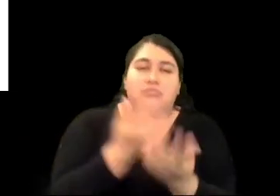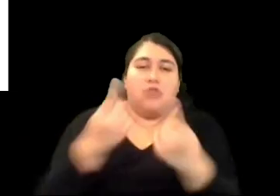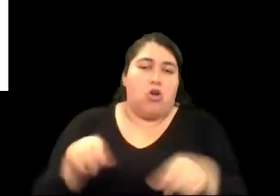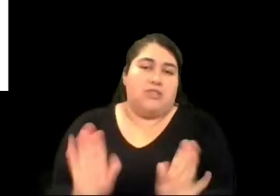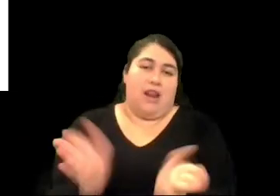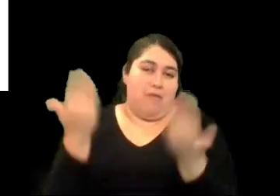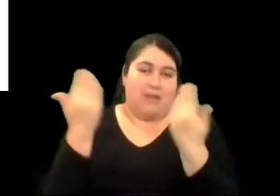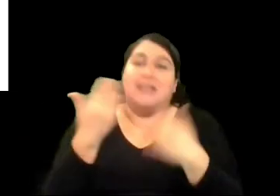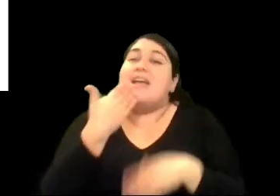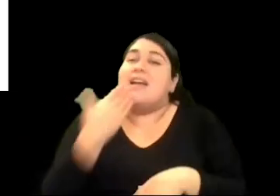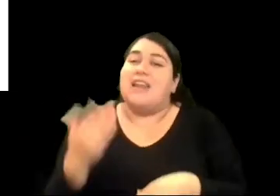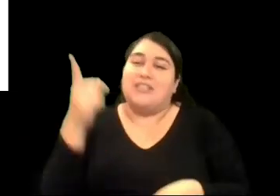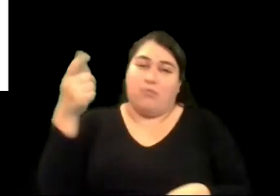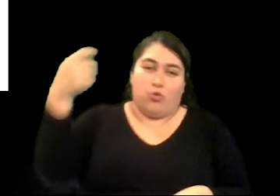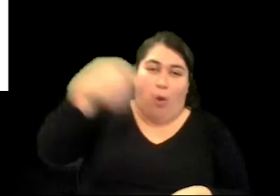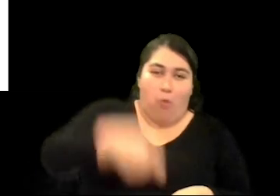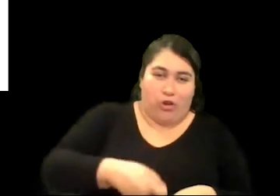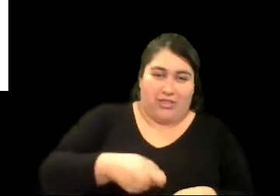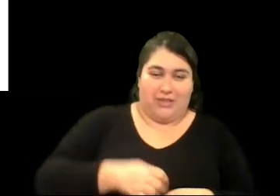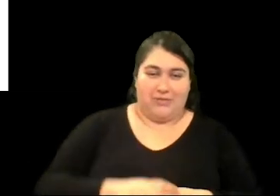por tu aporte, Julián.